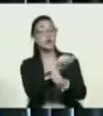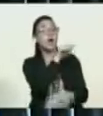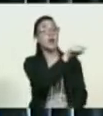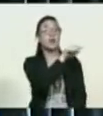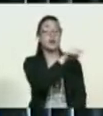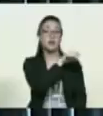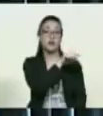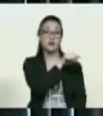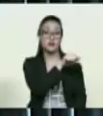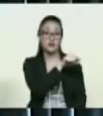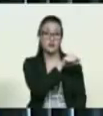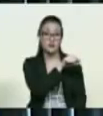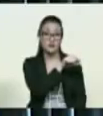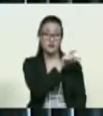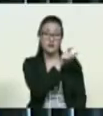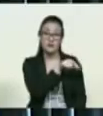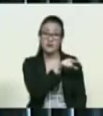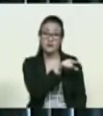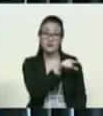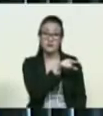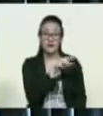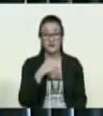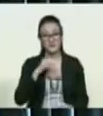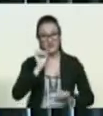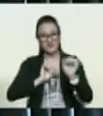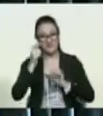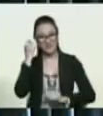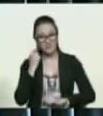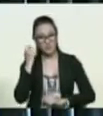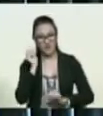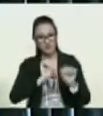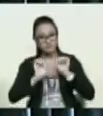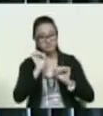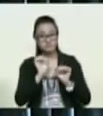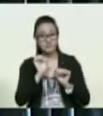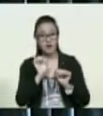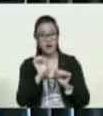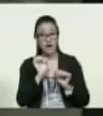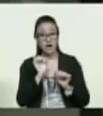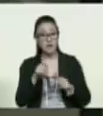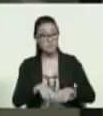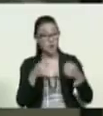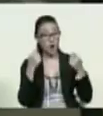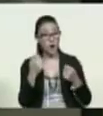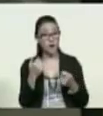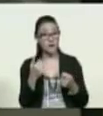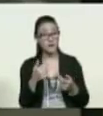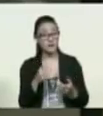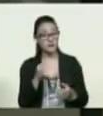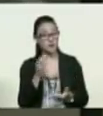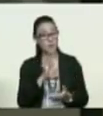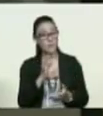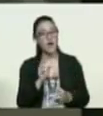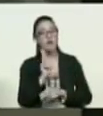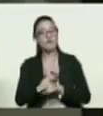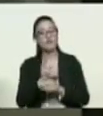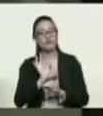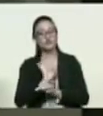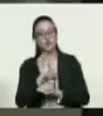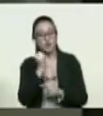La inmunidad parlamentaria no es para matar al presidente, Guillermo. La inmunidad parlamentaria es para el ejercicio de la función de diputado.